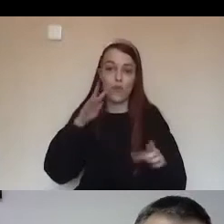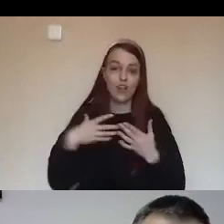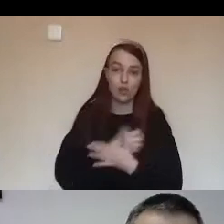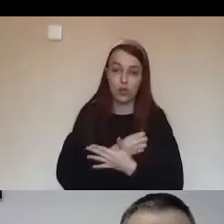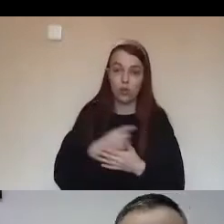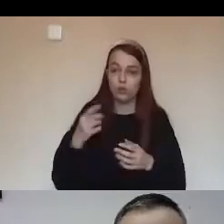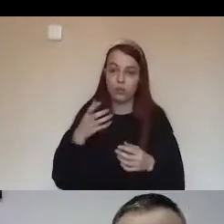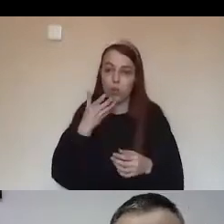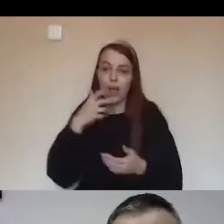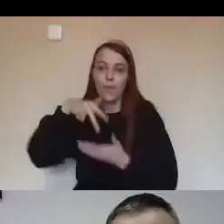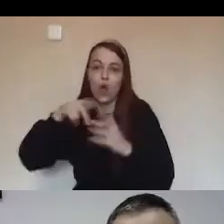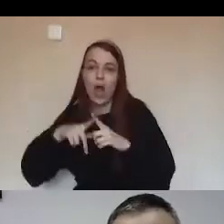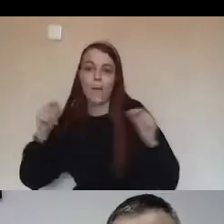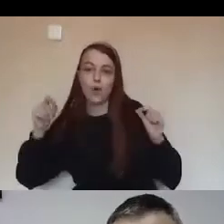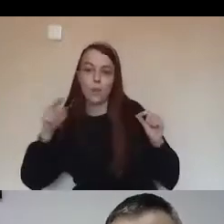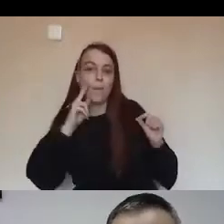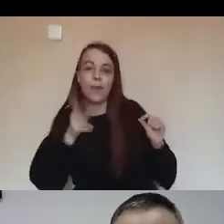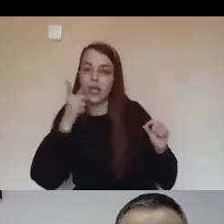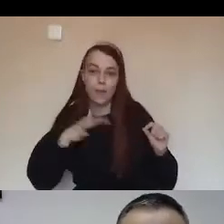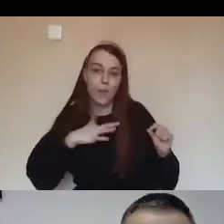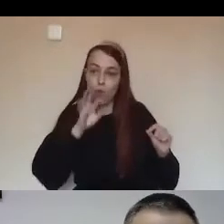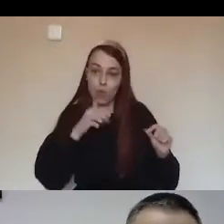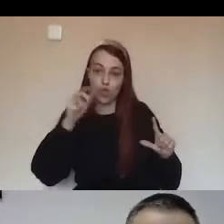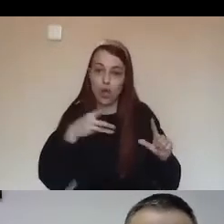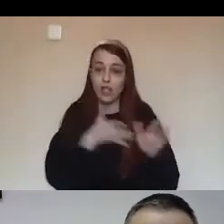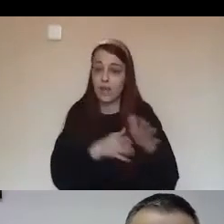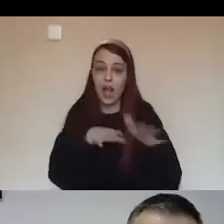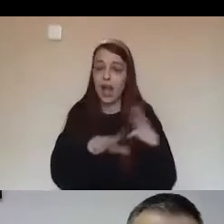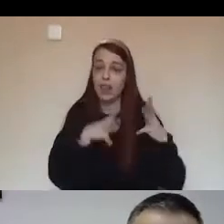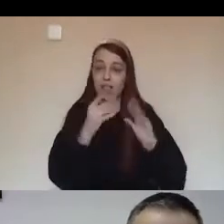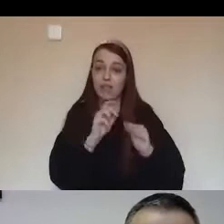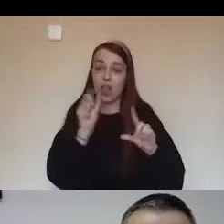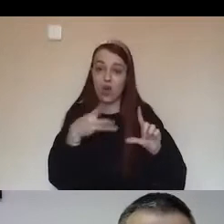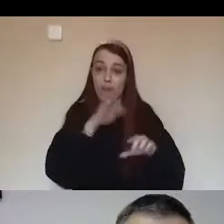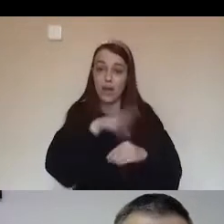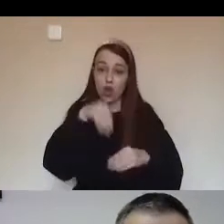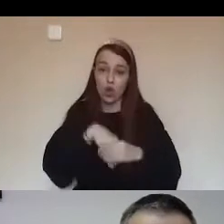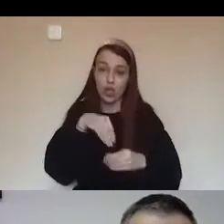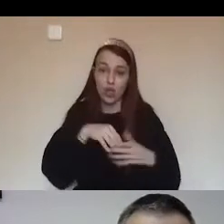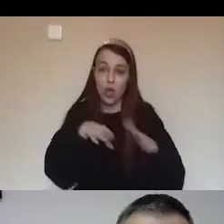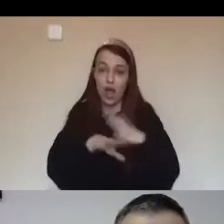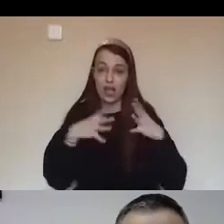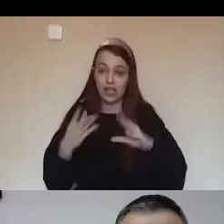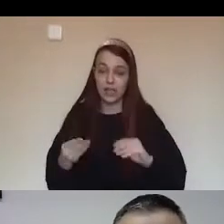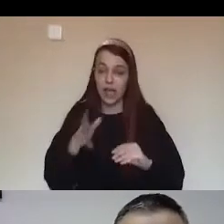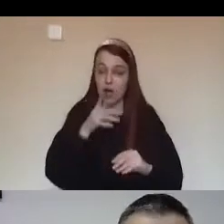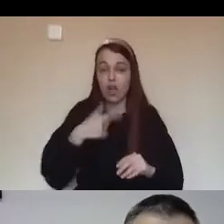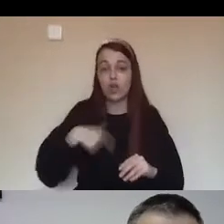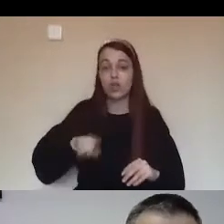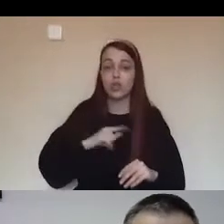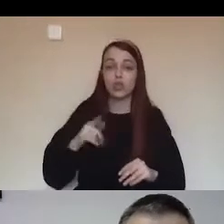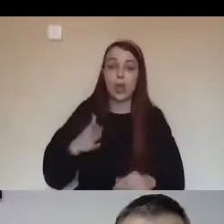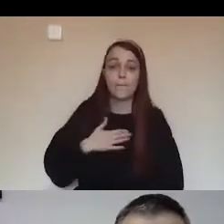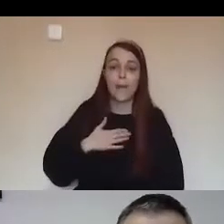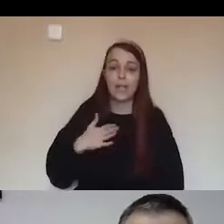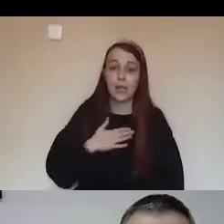Japón. Es decir, también es accesibilidad online a los contenidos. Estamos creando un estándar, nuestro estándar en patrimonio cultural